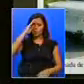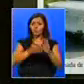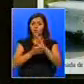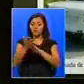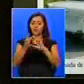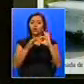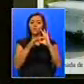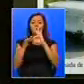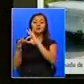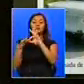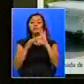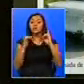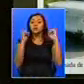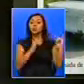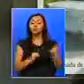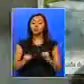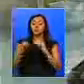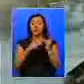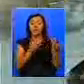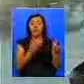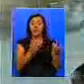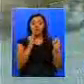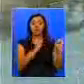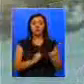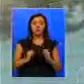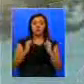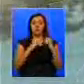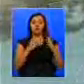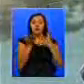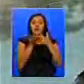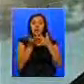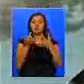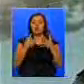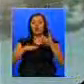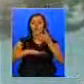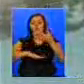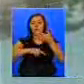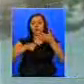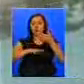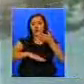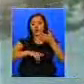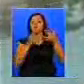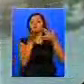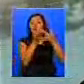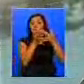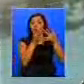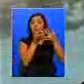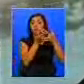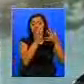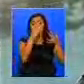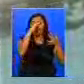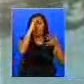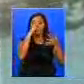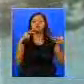cooperación industrial. Ellos quieren hacer industrias intermedias, yo voy a hacer industrias básicas. Y vamos a tener una integración productiva